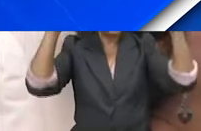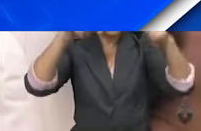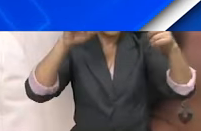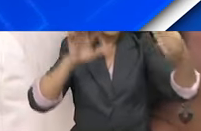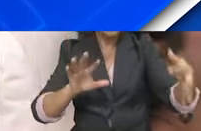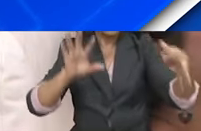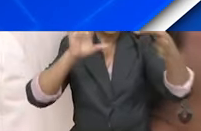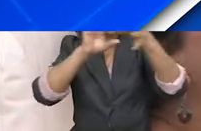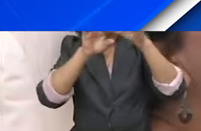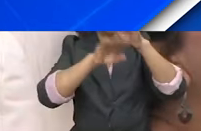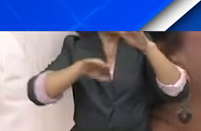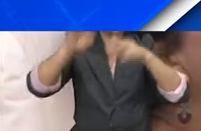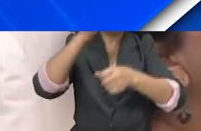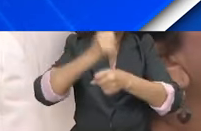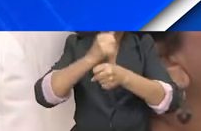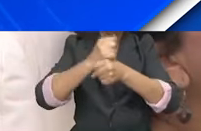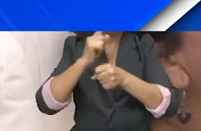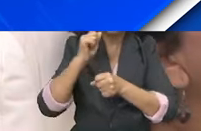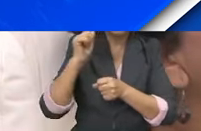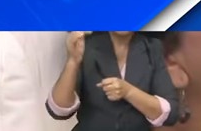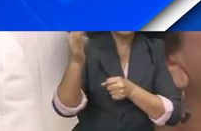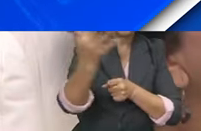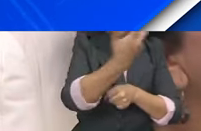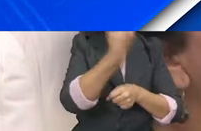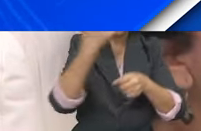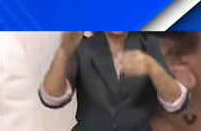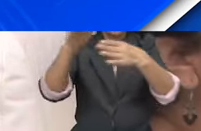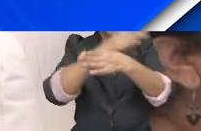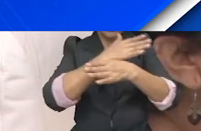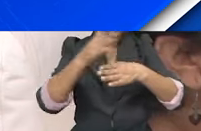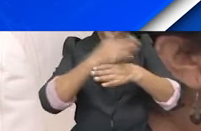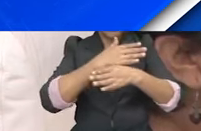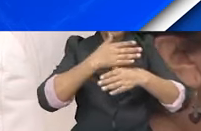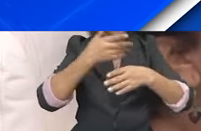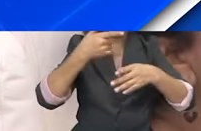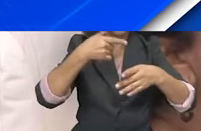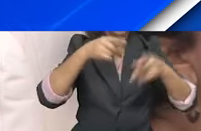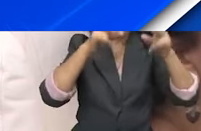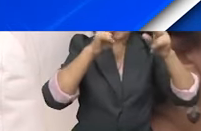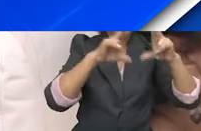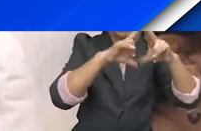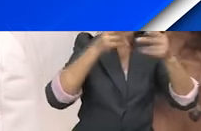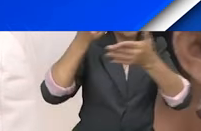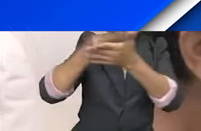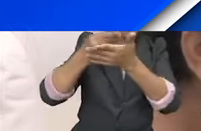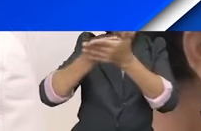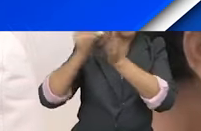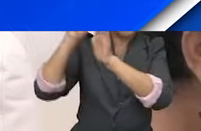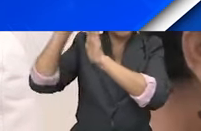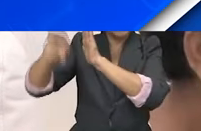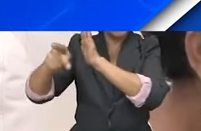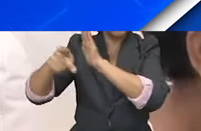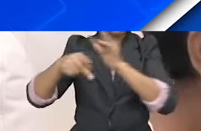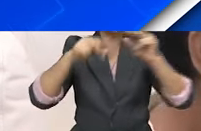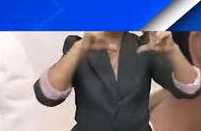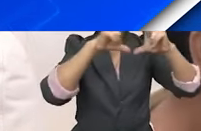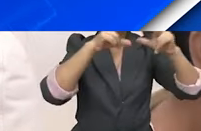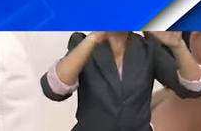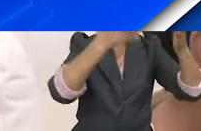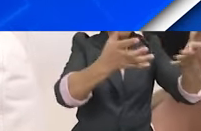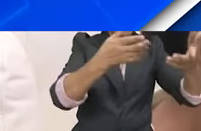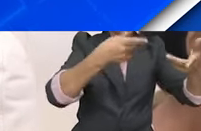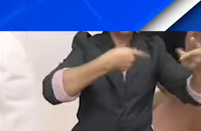le adicionan todos los trámites de importación y los